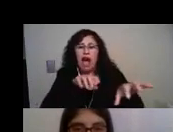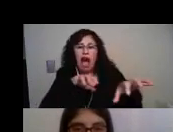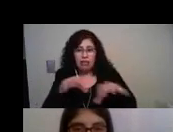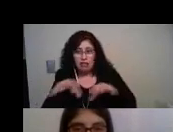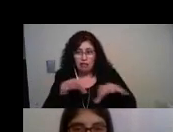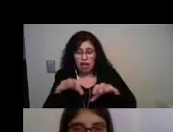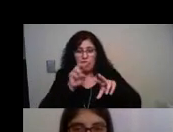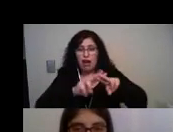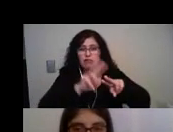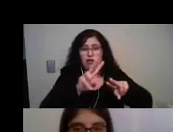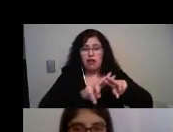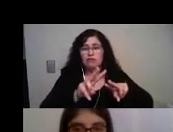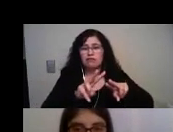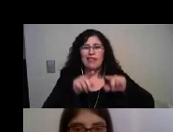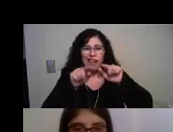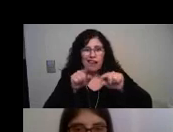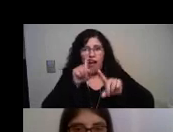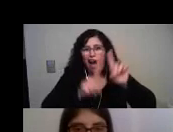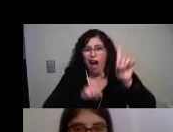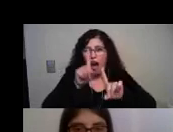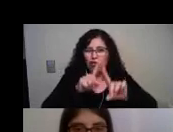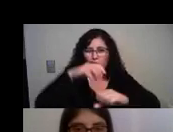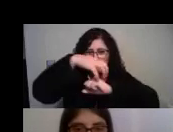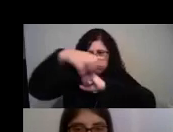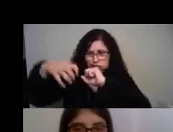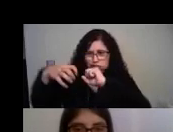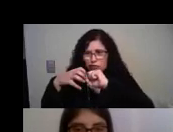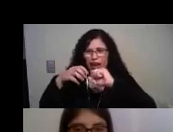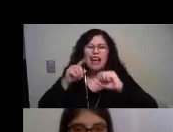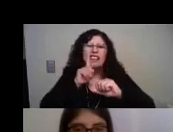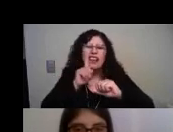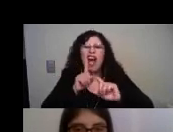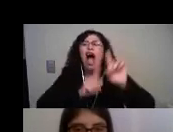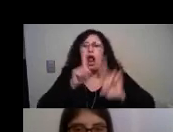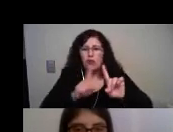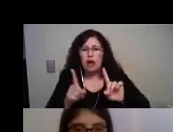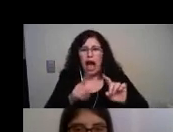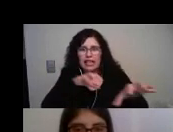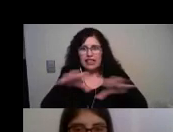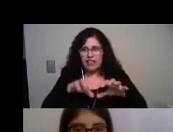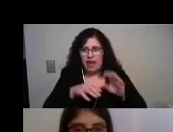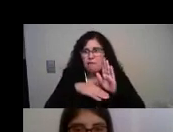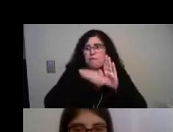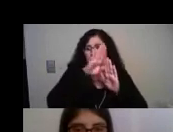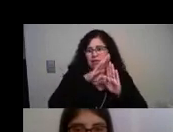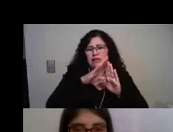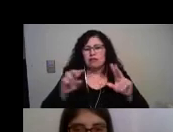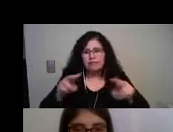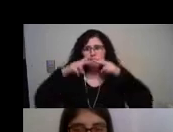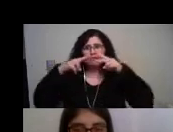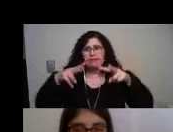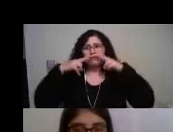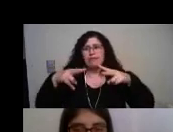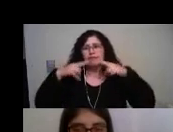aquellas regiones cerebrales tengan una mayor actividad metabólica, con ello un mayor consumo de oxígeno y